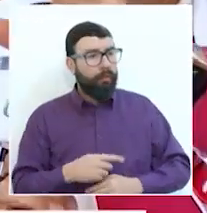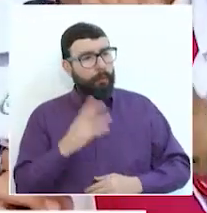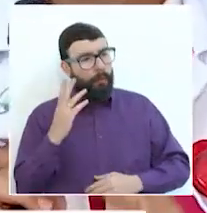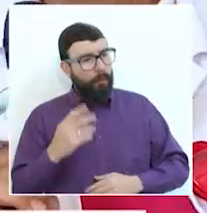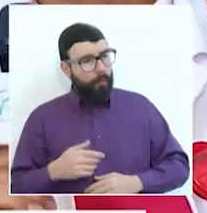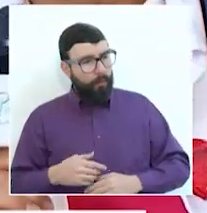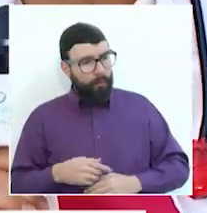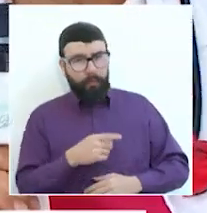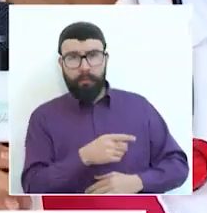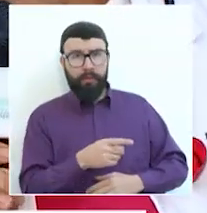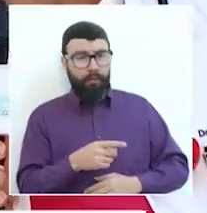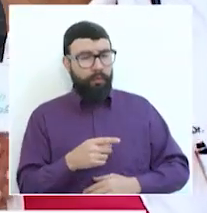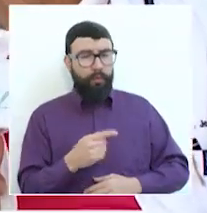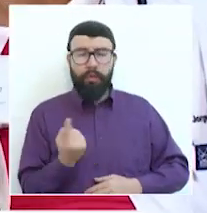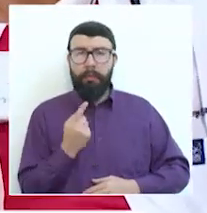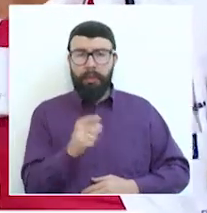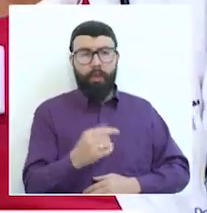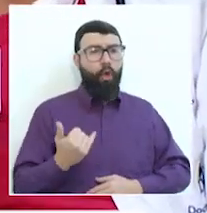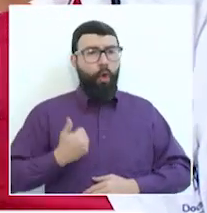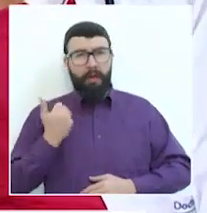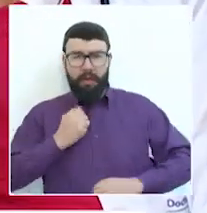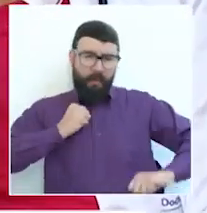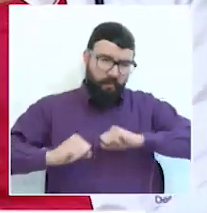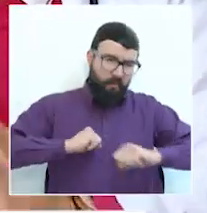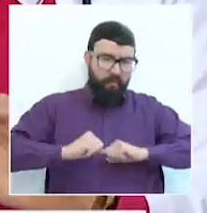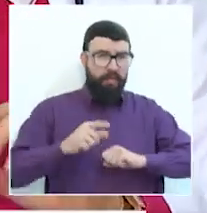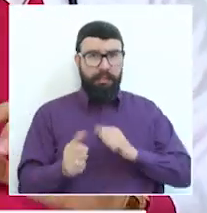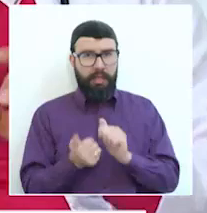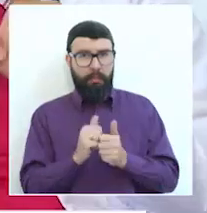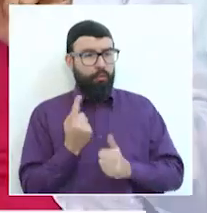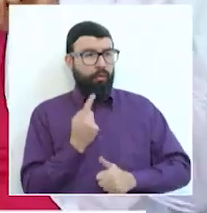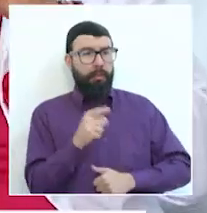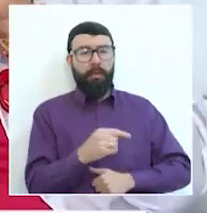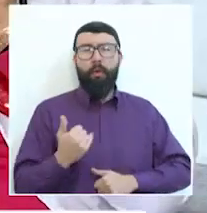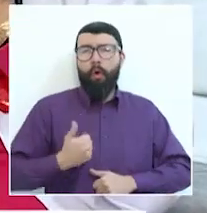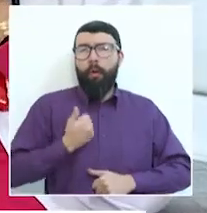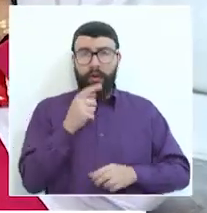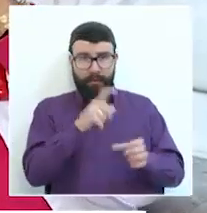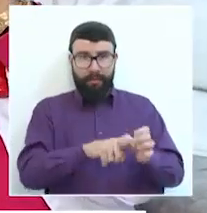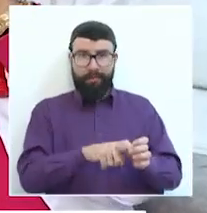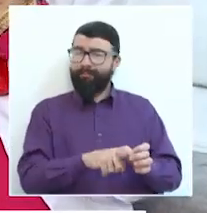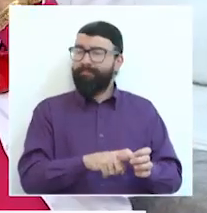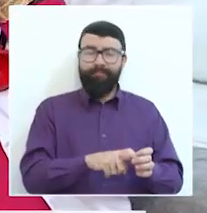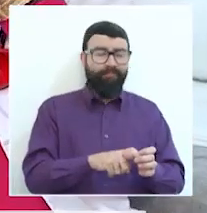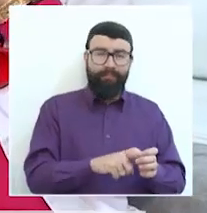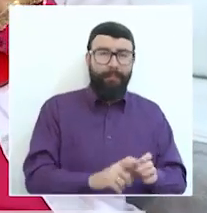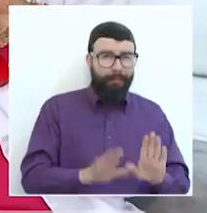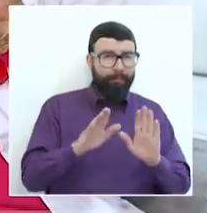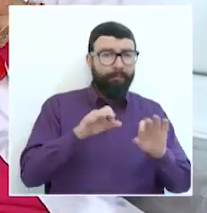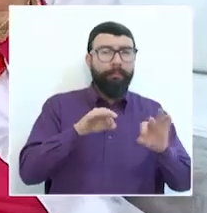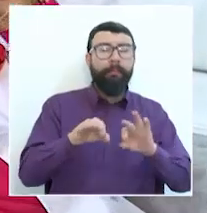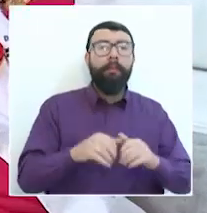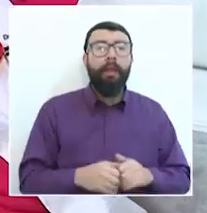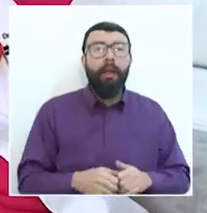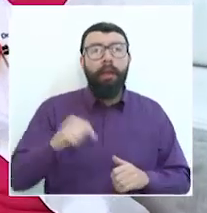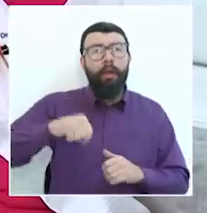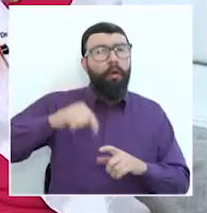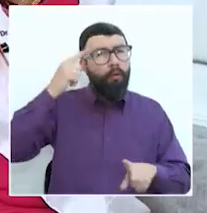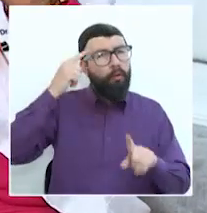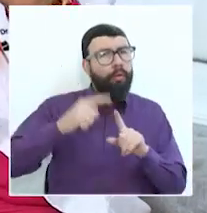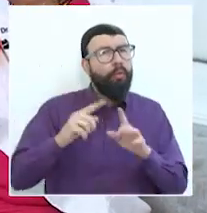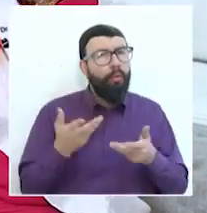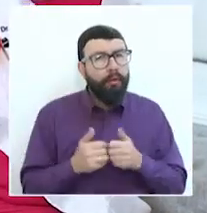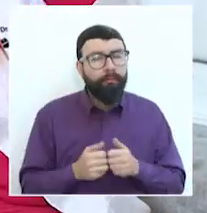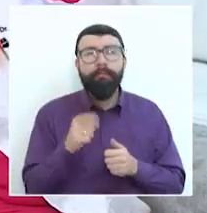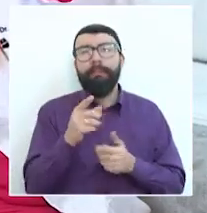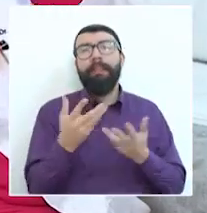que él no maneja sino muchachos. Y entonces, y gente muy joven. No. Resulta que la finalidad de este programa es llegar a